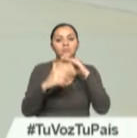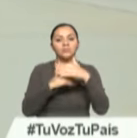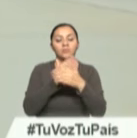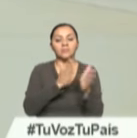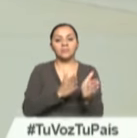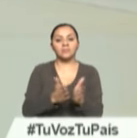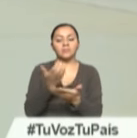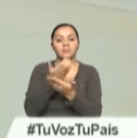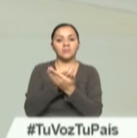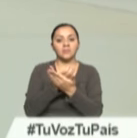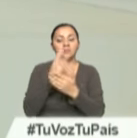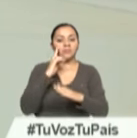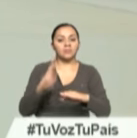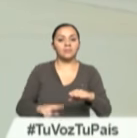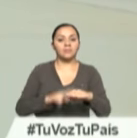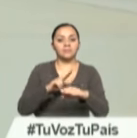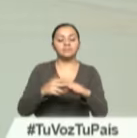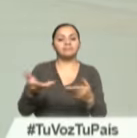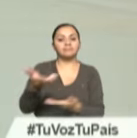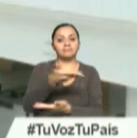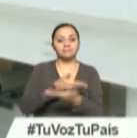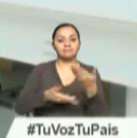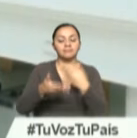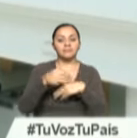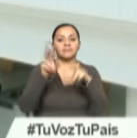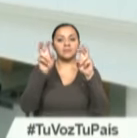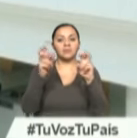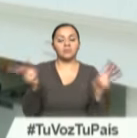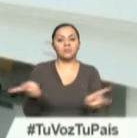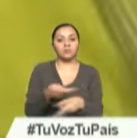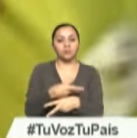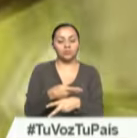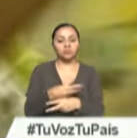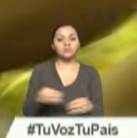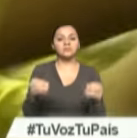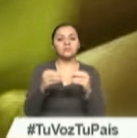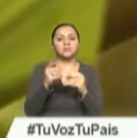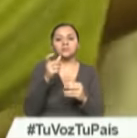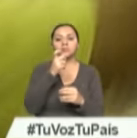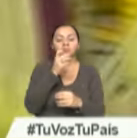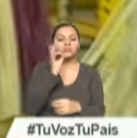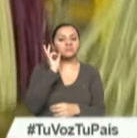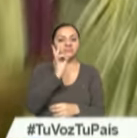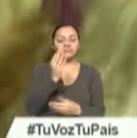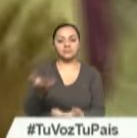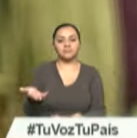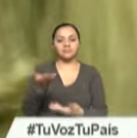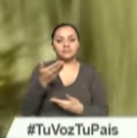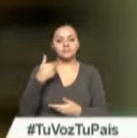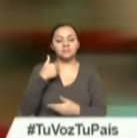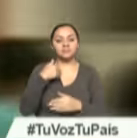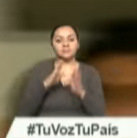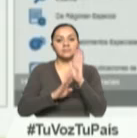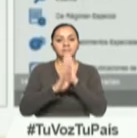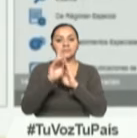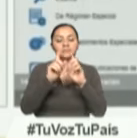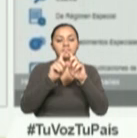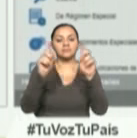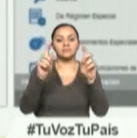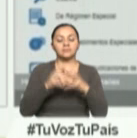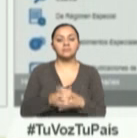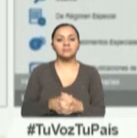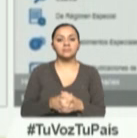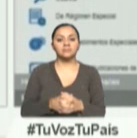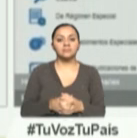de la economía nacional, dinamizando los sectores productivos a través de las preferencias otorgadas a los emprendedores locales.